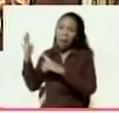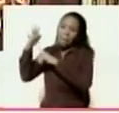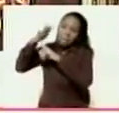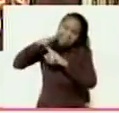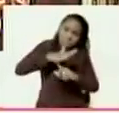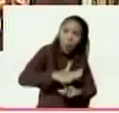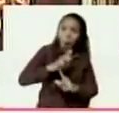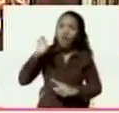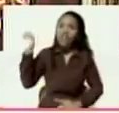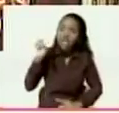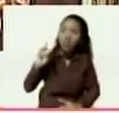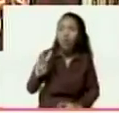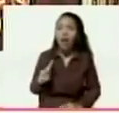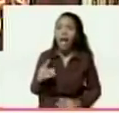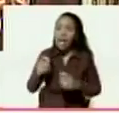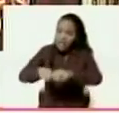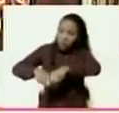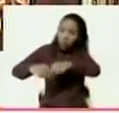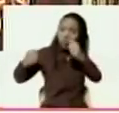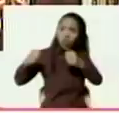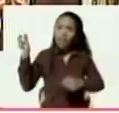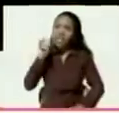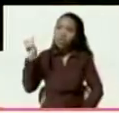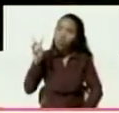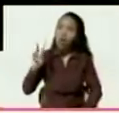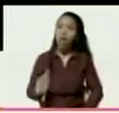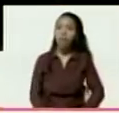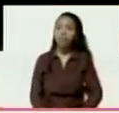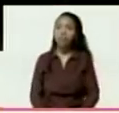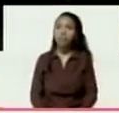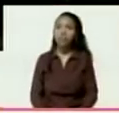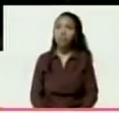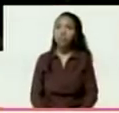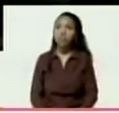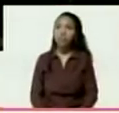aplastaré a Venezuela y quebraré a Venezuela.